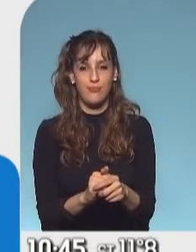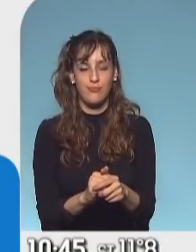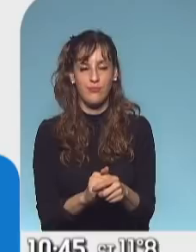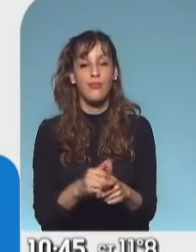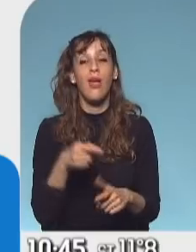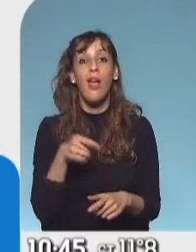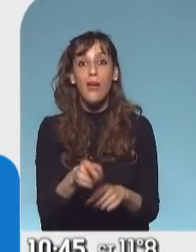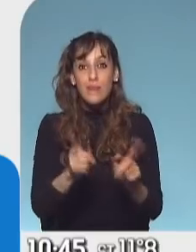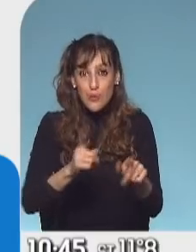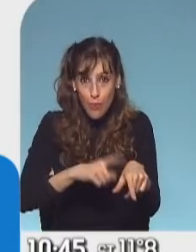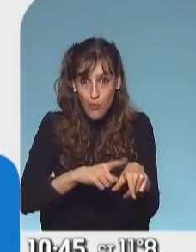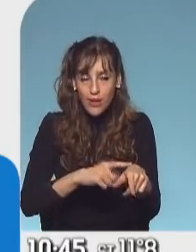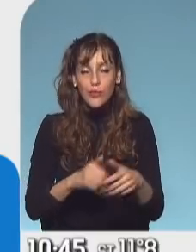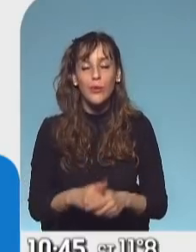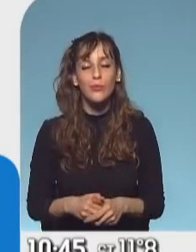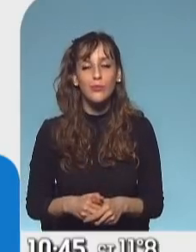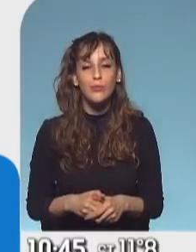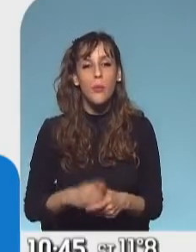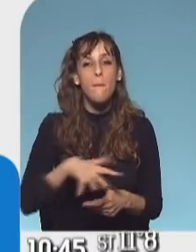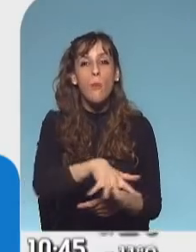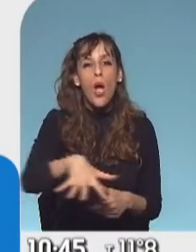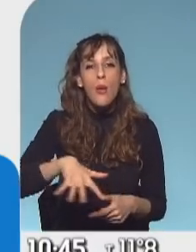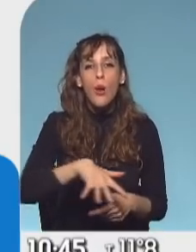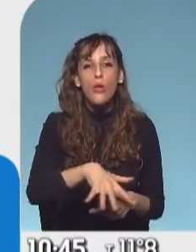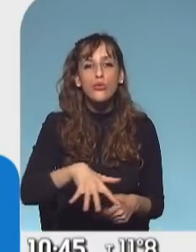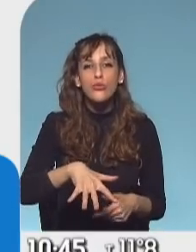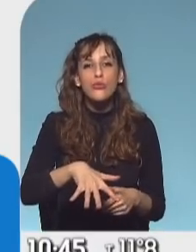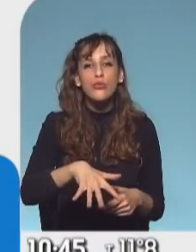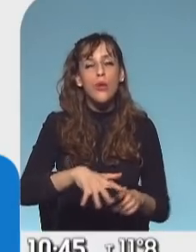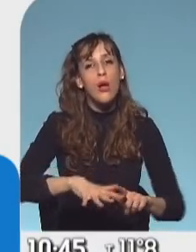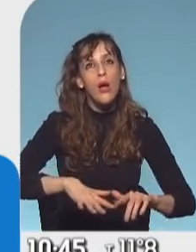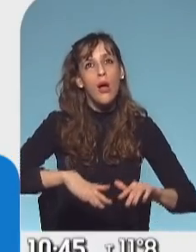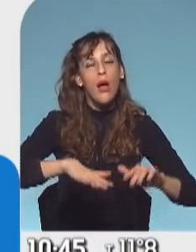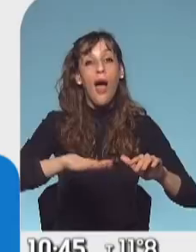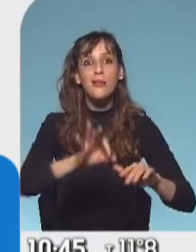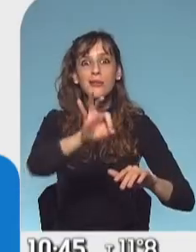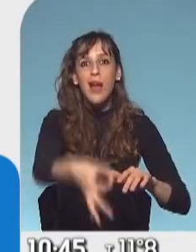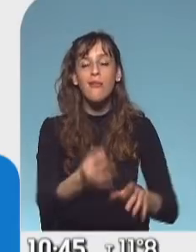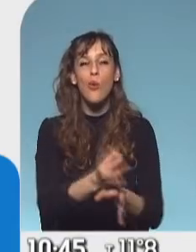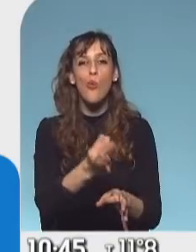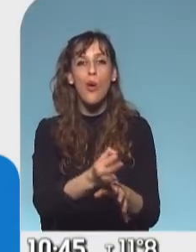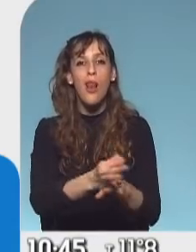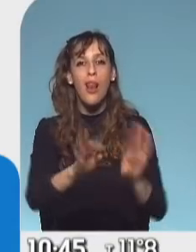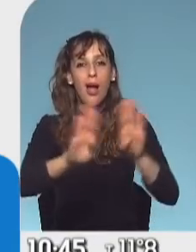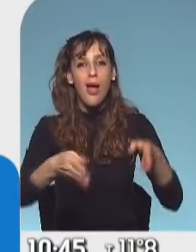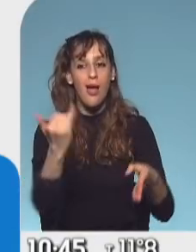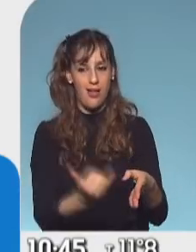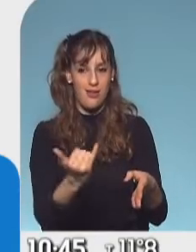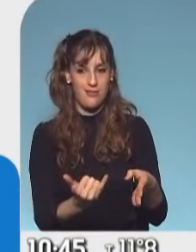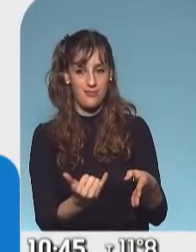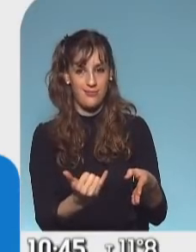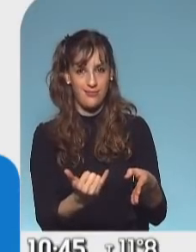Y en ese momento, los pueblos crecían en torno a la escuela. ¿Qué era lo que se les garantizaba primero a los